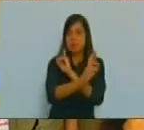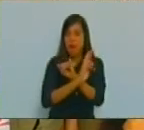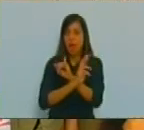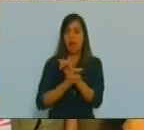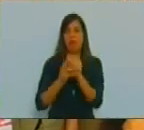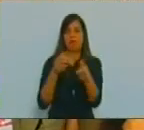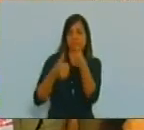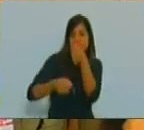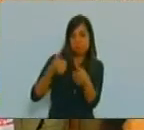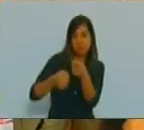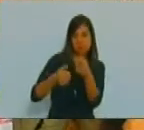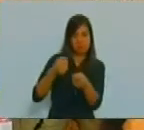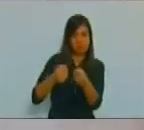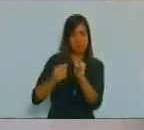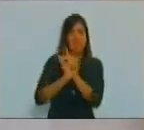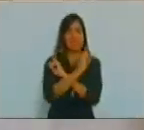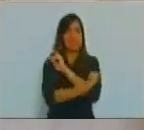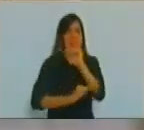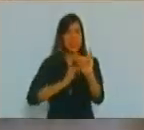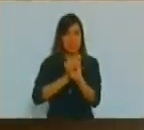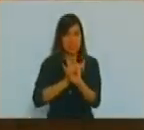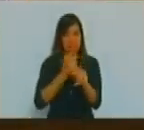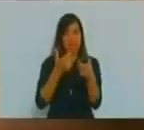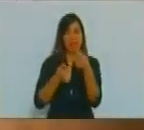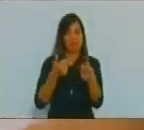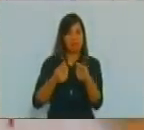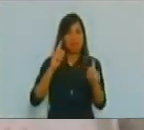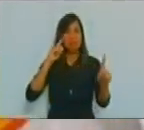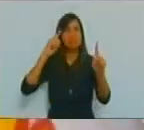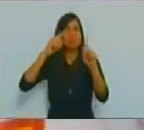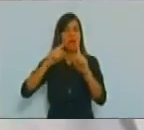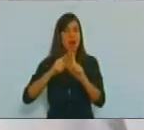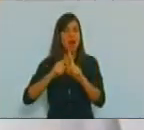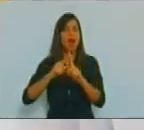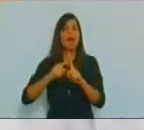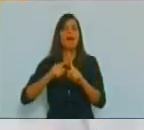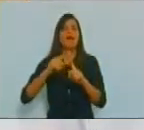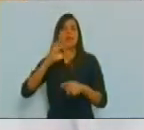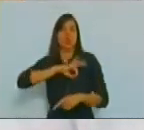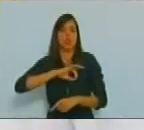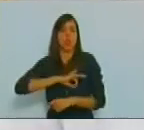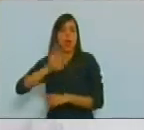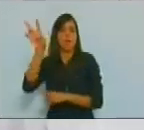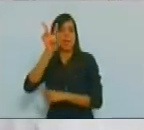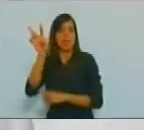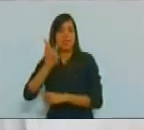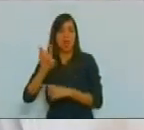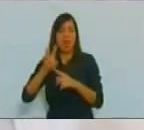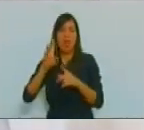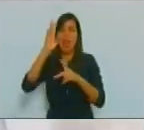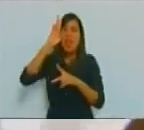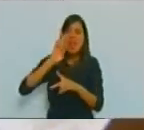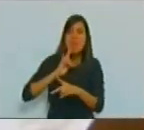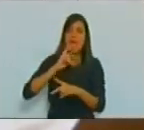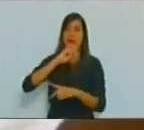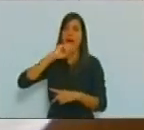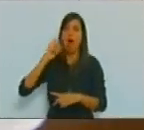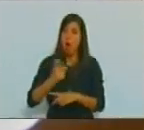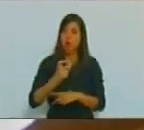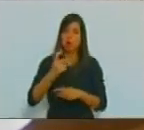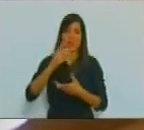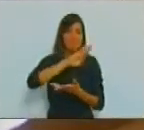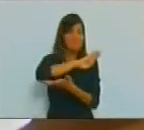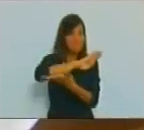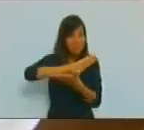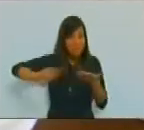permita garantizar sanear no esta sociedad nuestra sociedad ha tratado de ser impregnada por el odio ha tratado ha